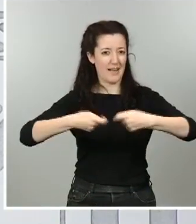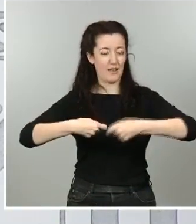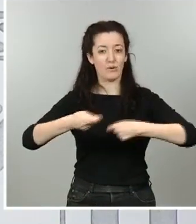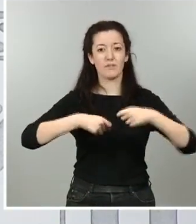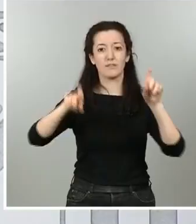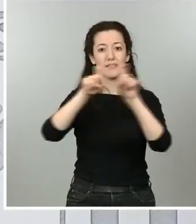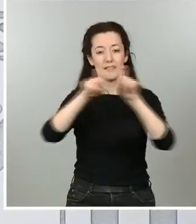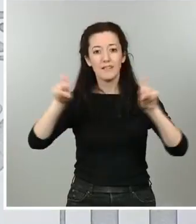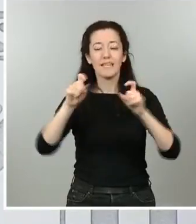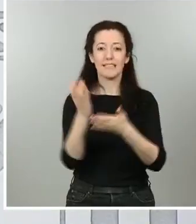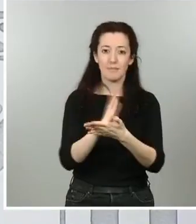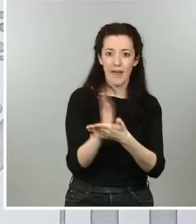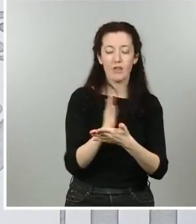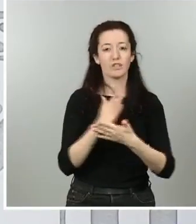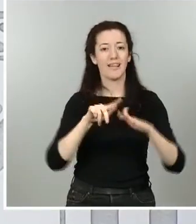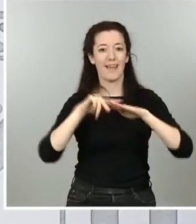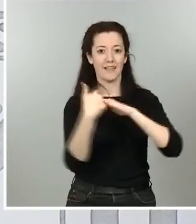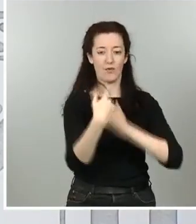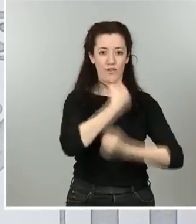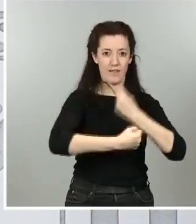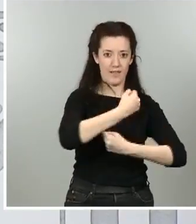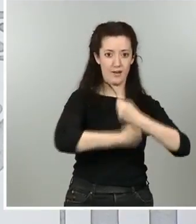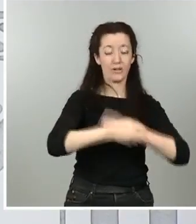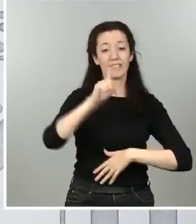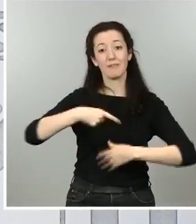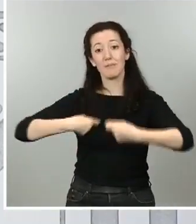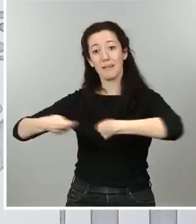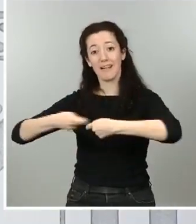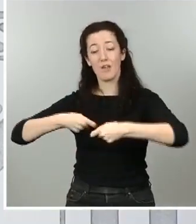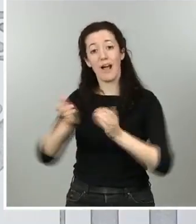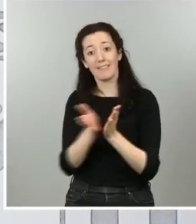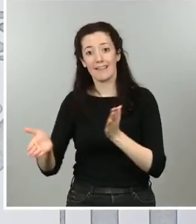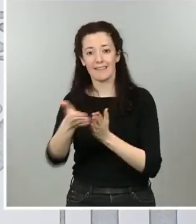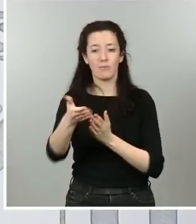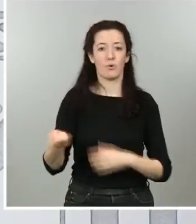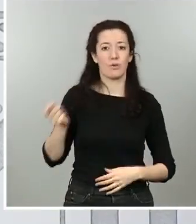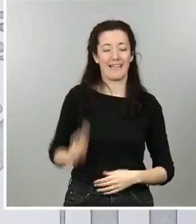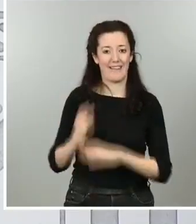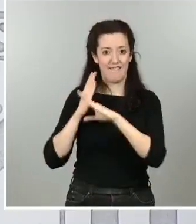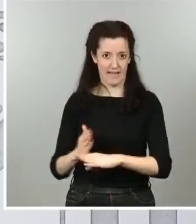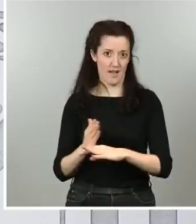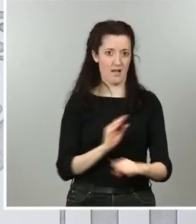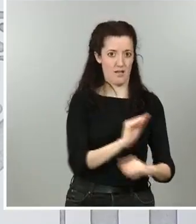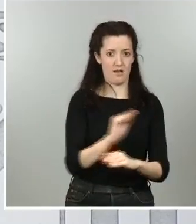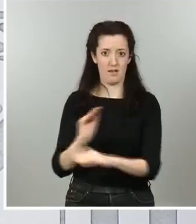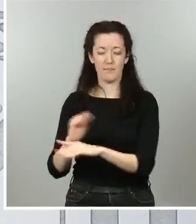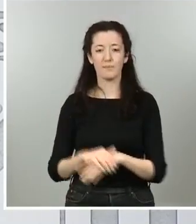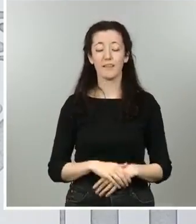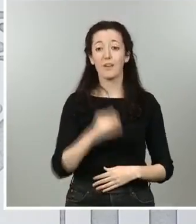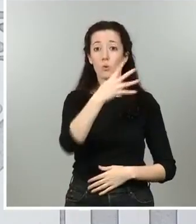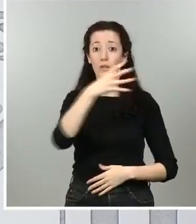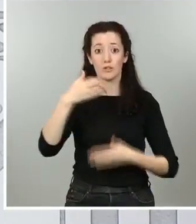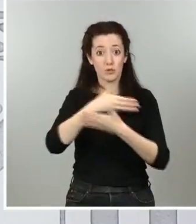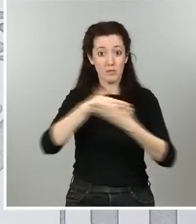Activos Financieros y al mercado alternativo de renta fija. Por último, se reservan 400 millones para CERSA,